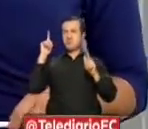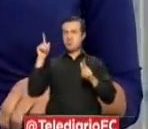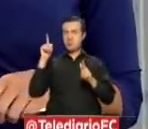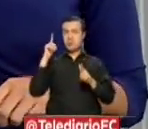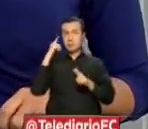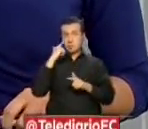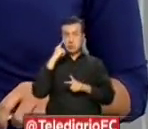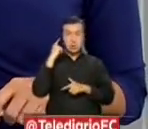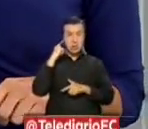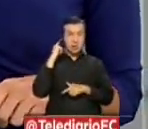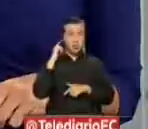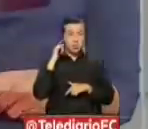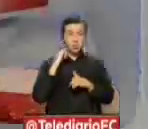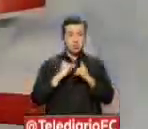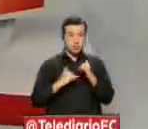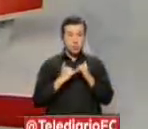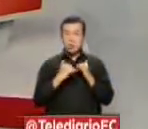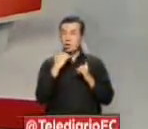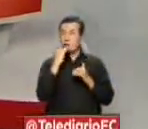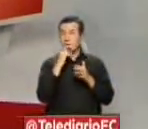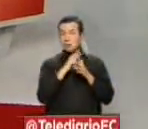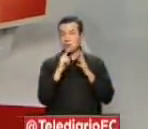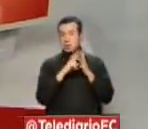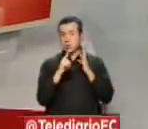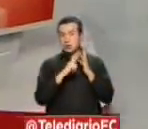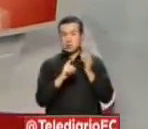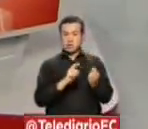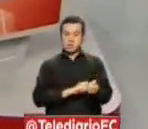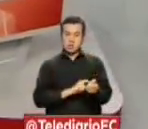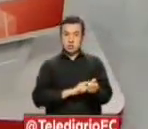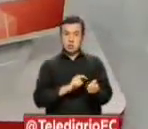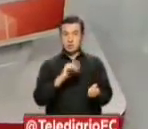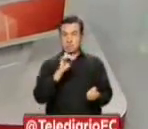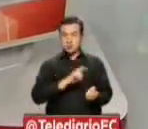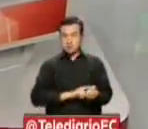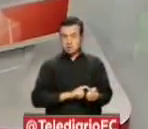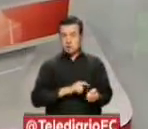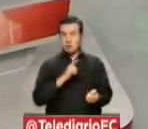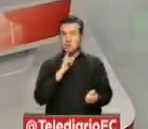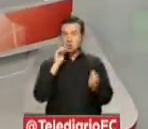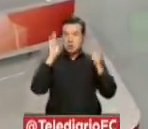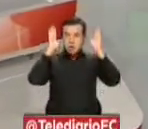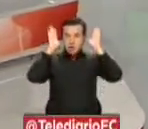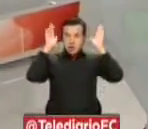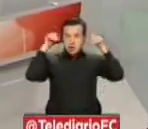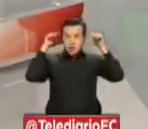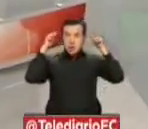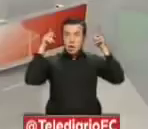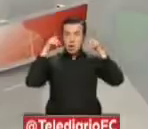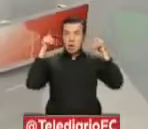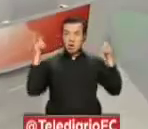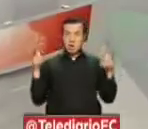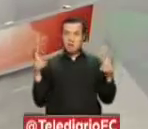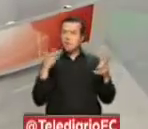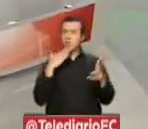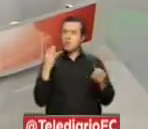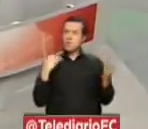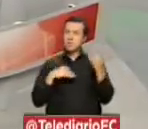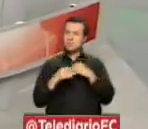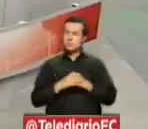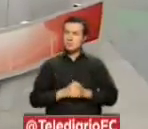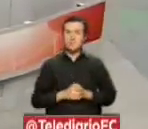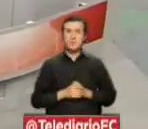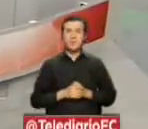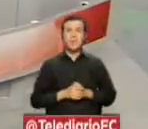en el oído de la mascota. Hay diferentes tipos de razas que son más propensas. Tú decías los de orejitas largas. ¿Podemos sí, ampliar un poco este tema? Los